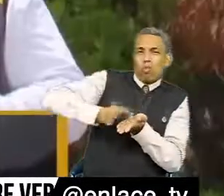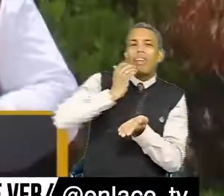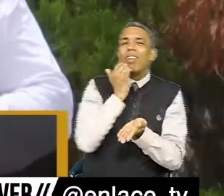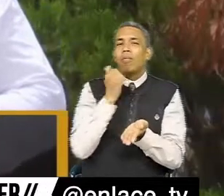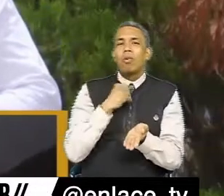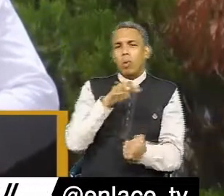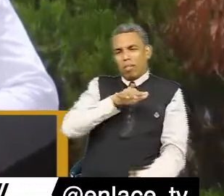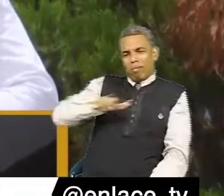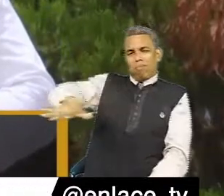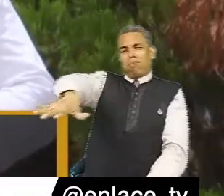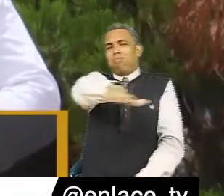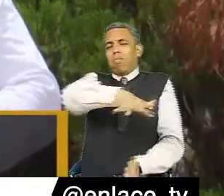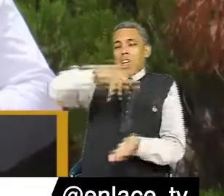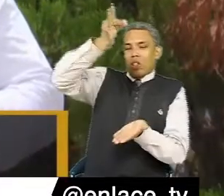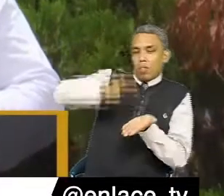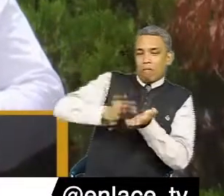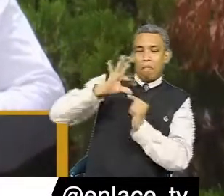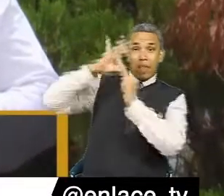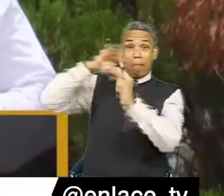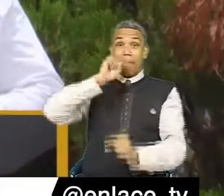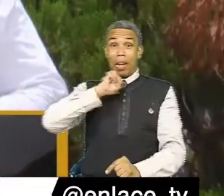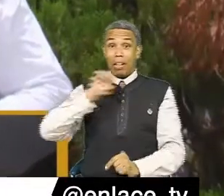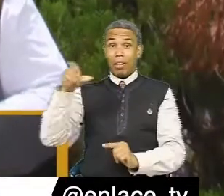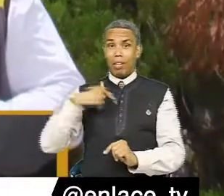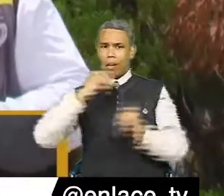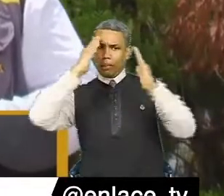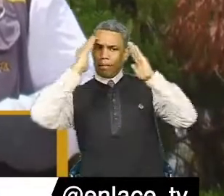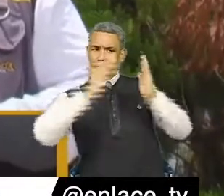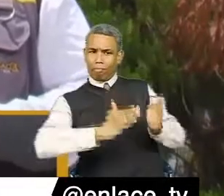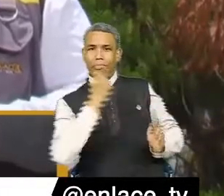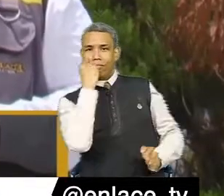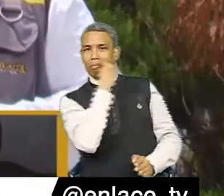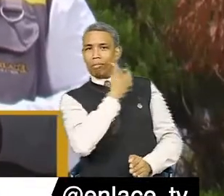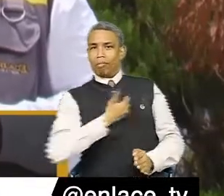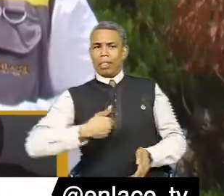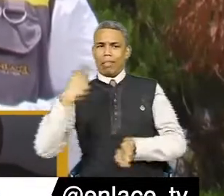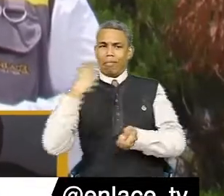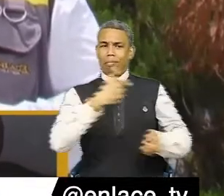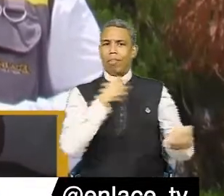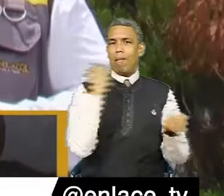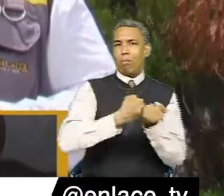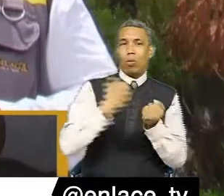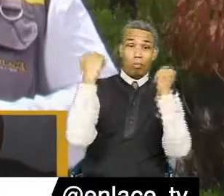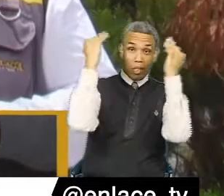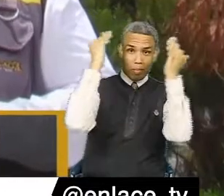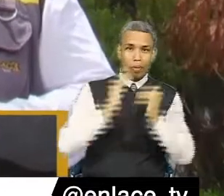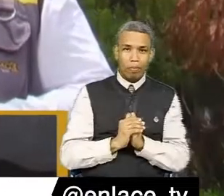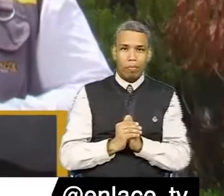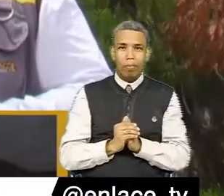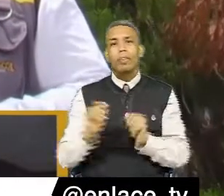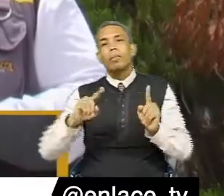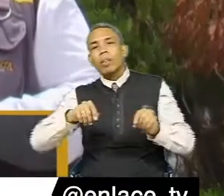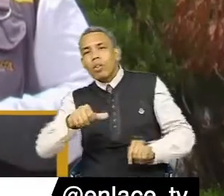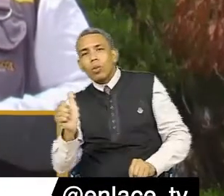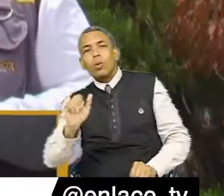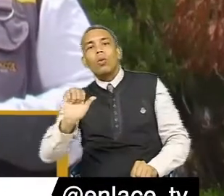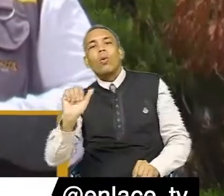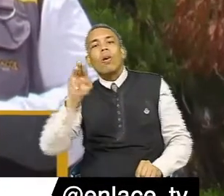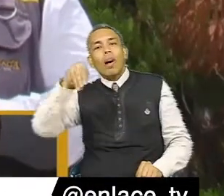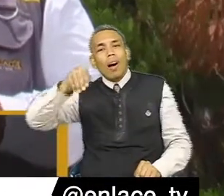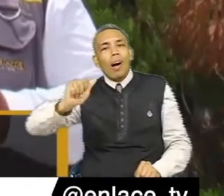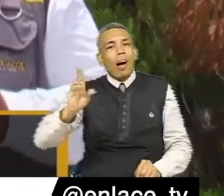especial el gobernador de santander de dieta gramado ha asistido a ésta convocatoria y ha expresado también su posición frente